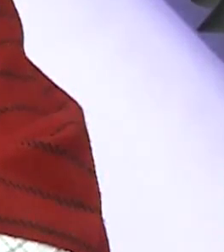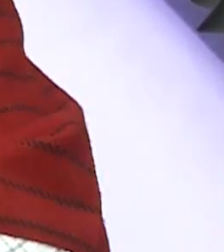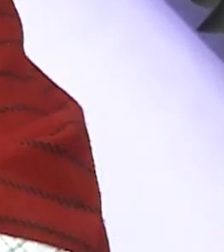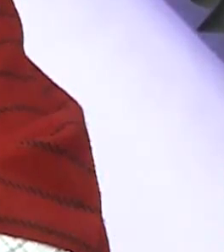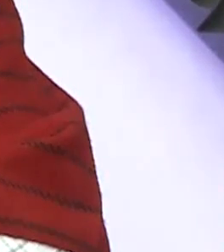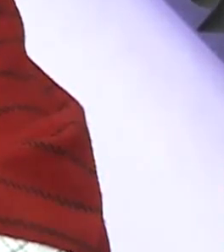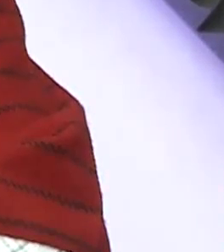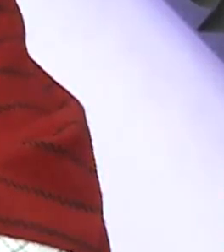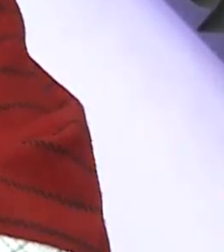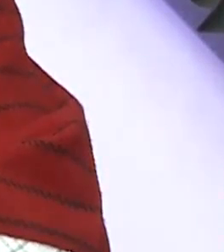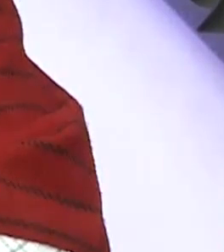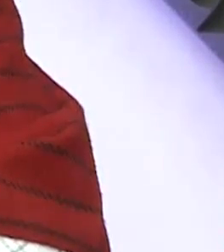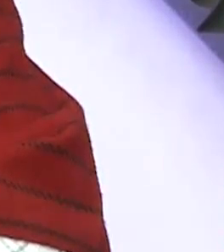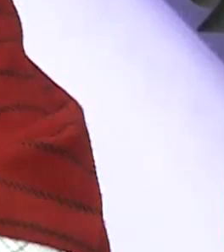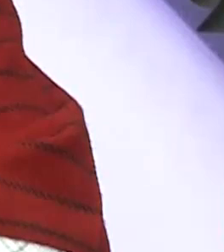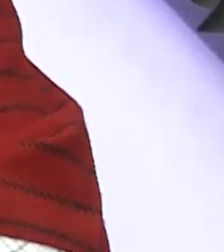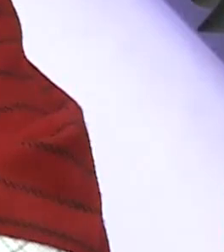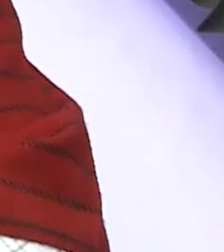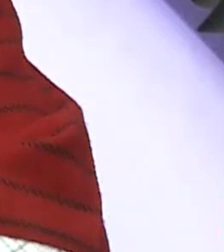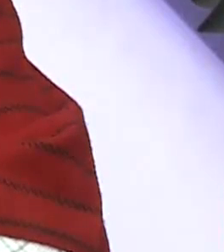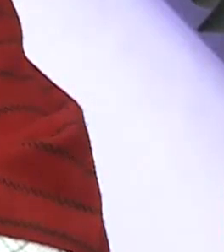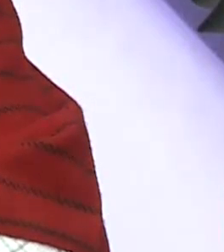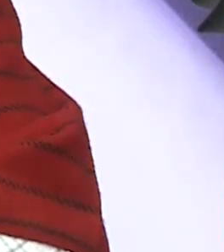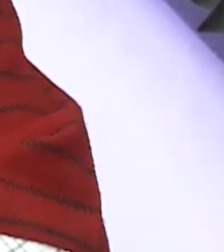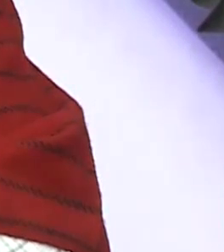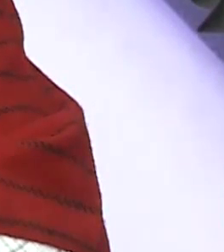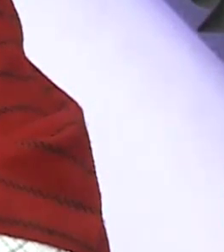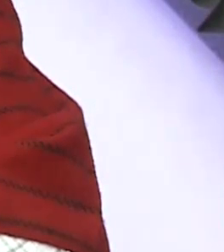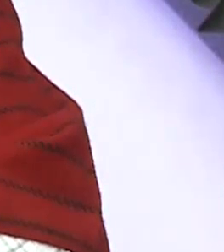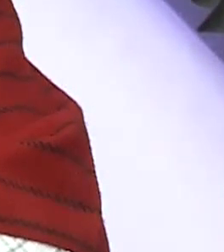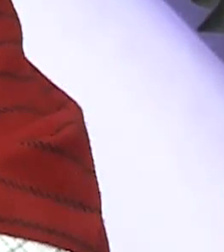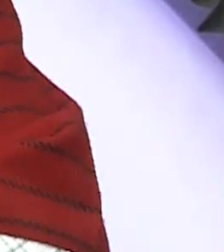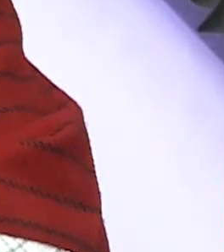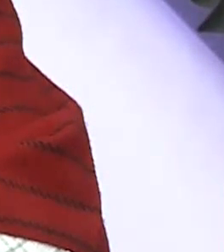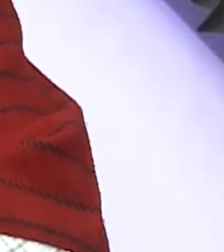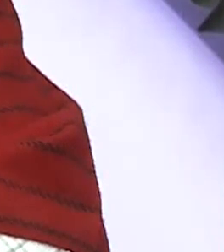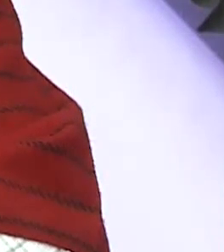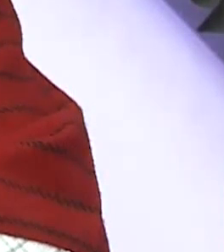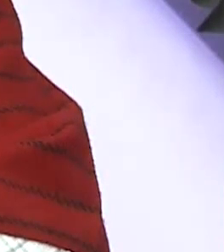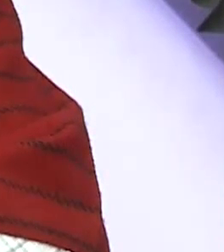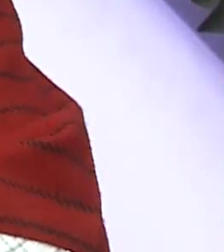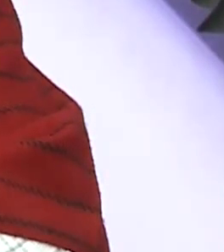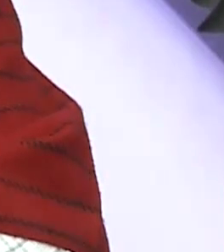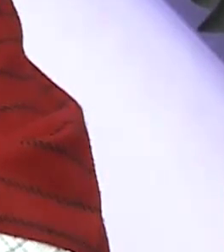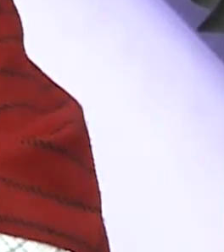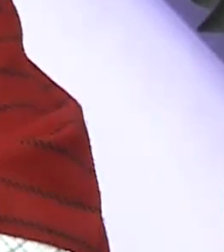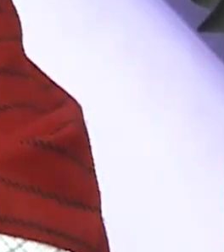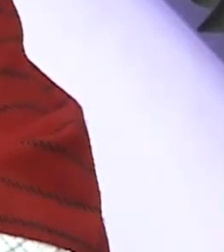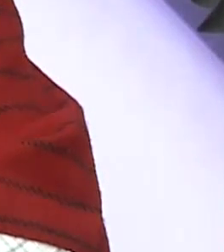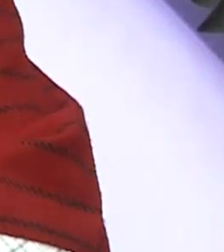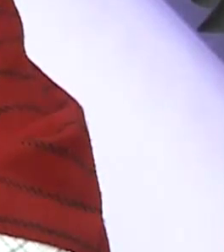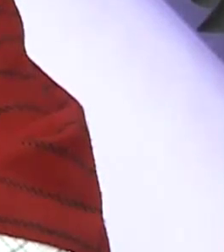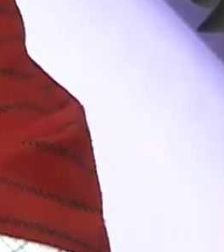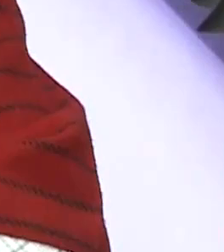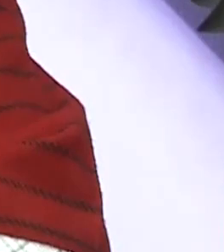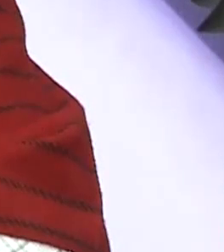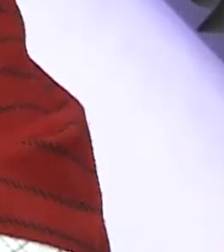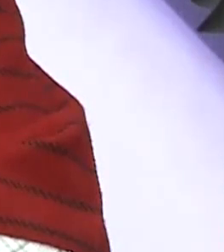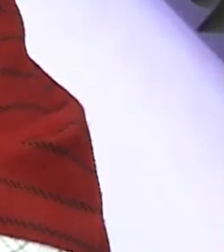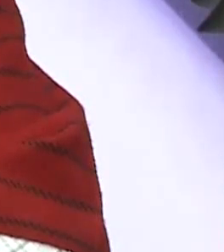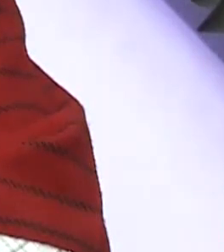minga lista o coman town caca y ya te pillan cajero una cuna pus ya que es una cuna y mami sea música